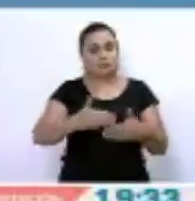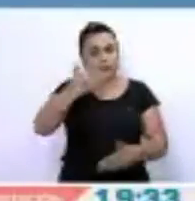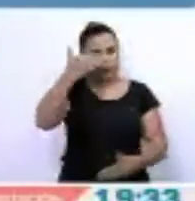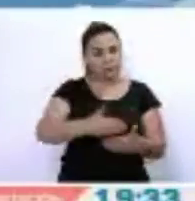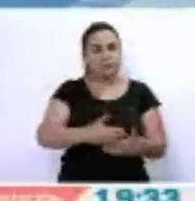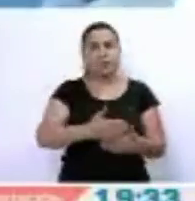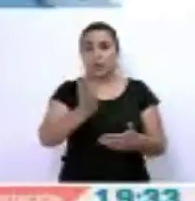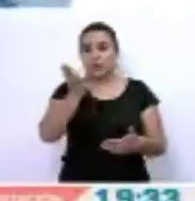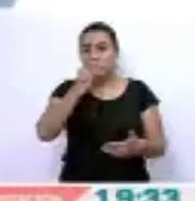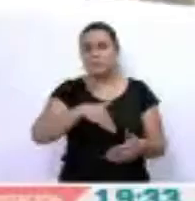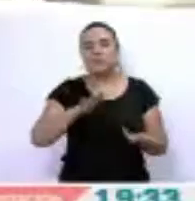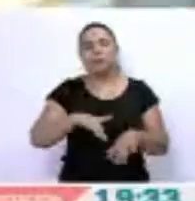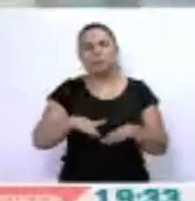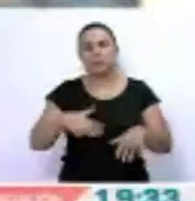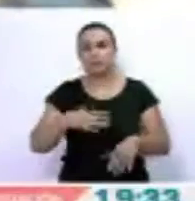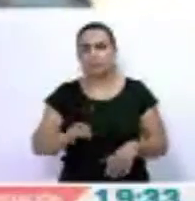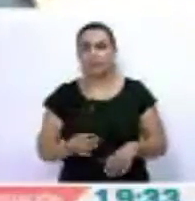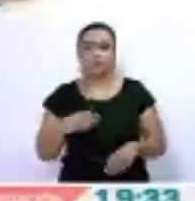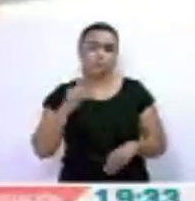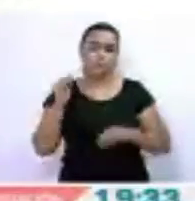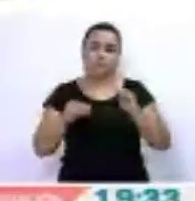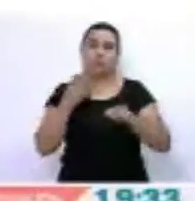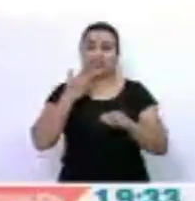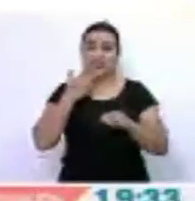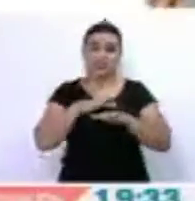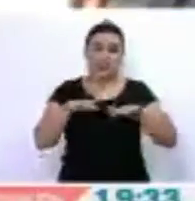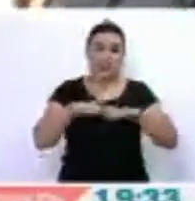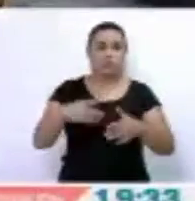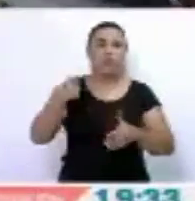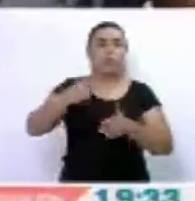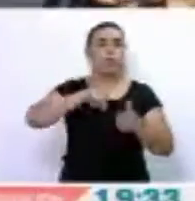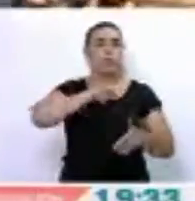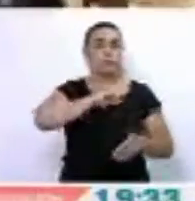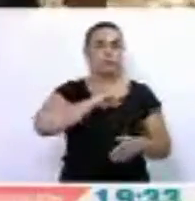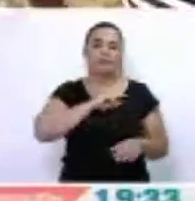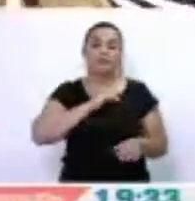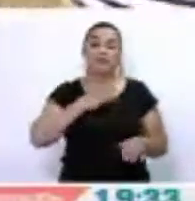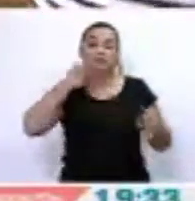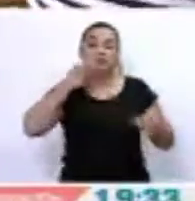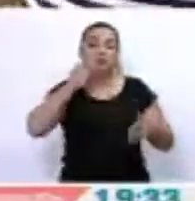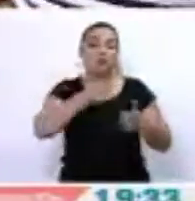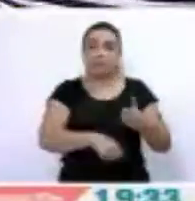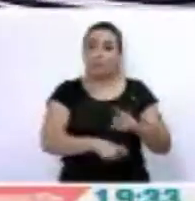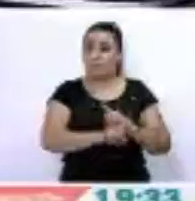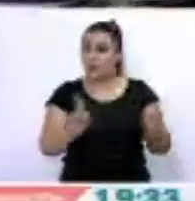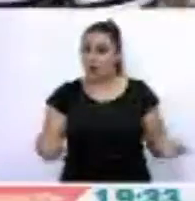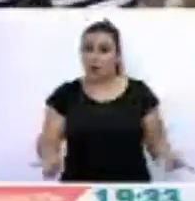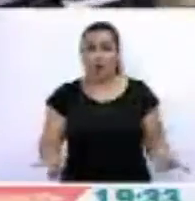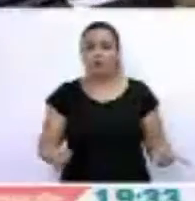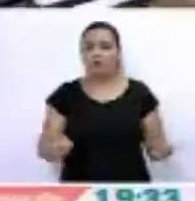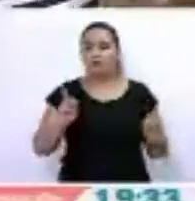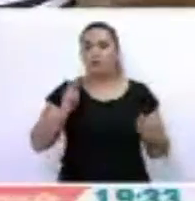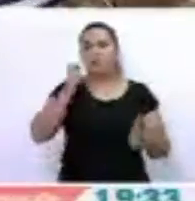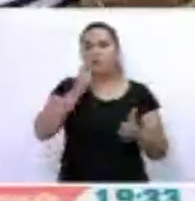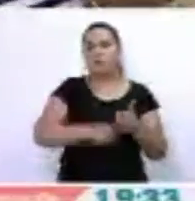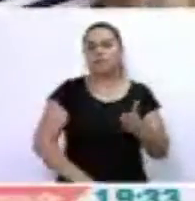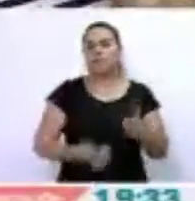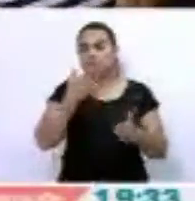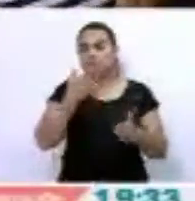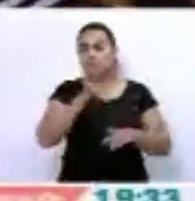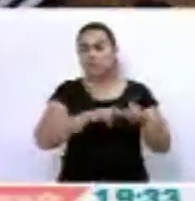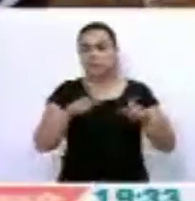sí, efectivamente. Y otra pregunta obligada, si nos bañamos, ¿se nos va a sancionar? En principio no se sancionará porque solamente es sancionable a aquellas personas